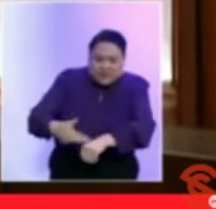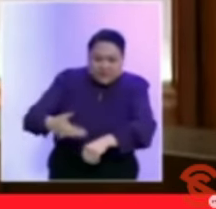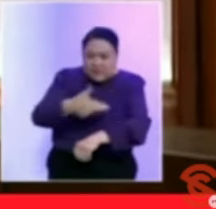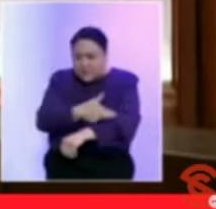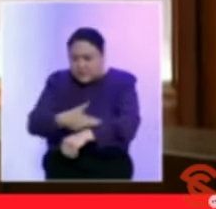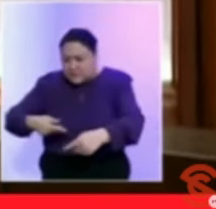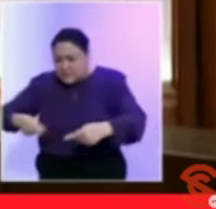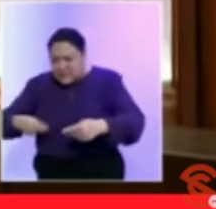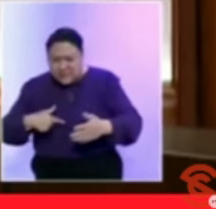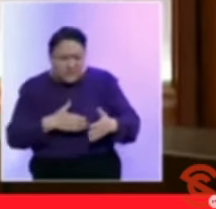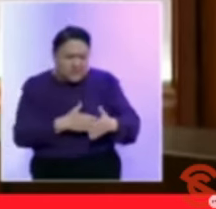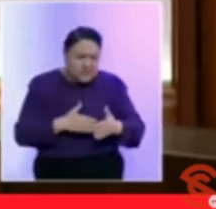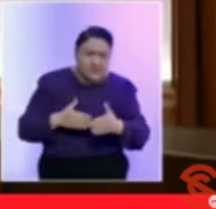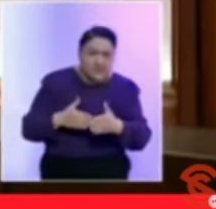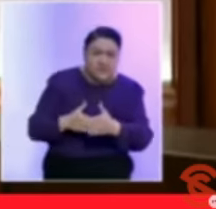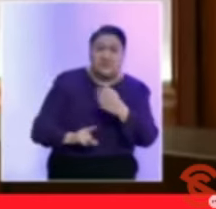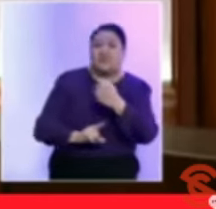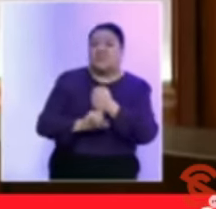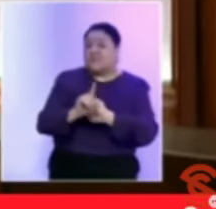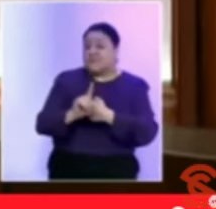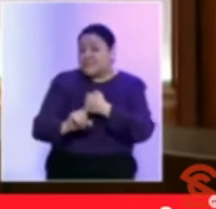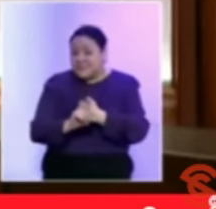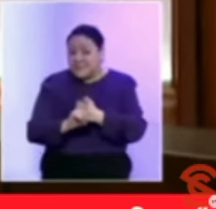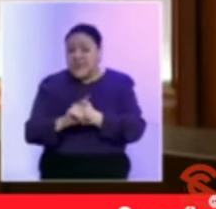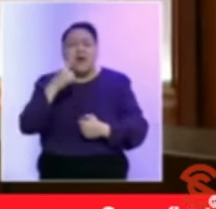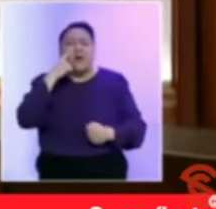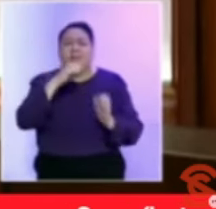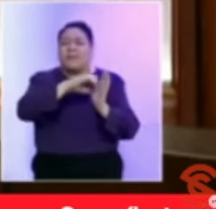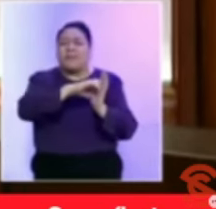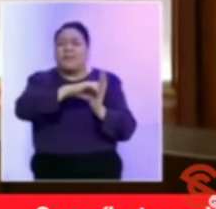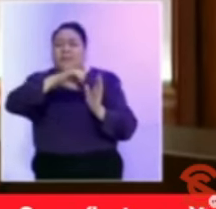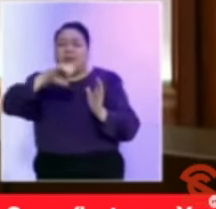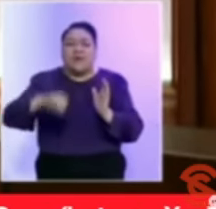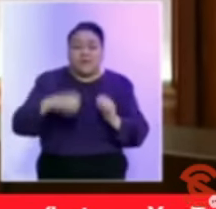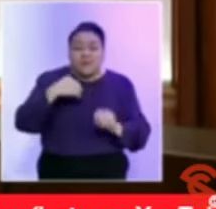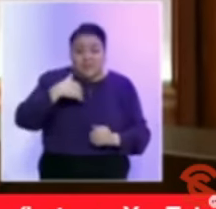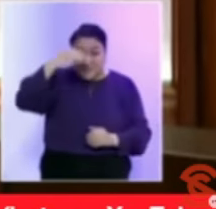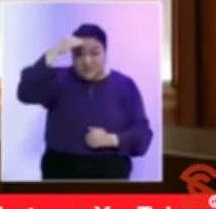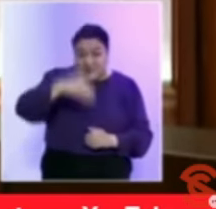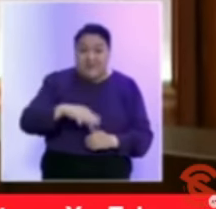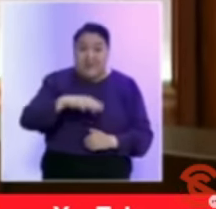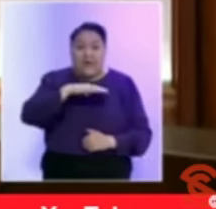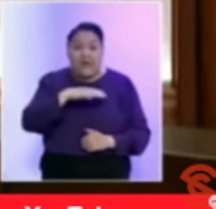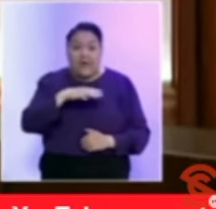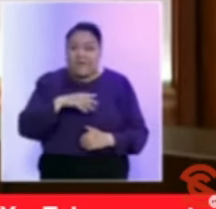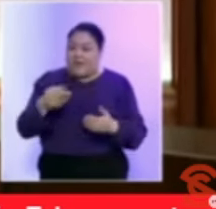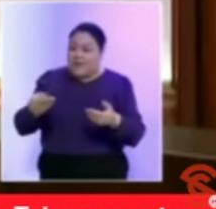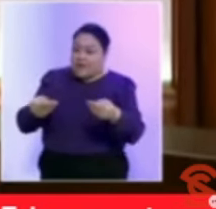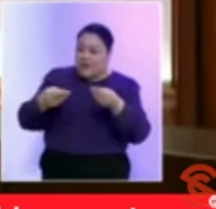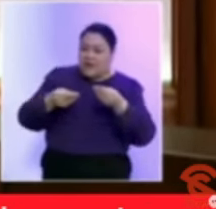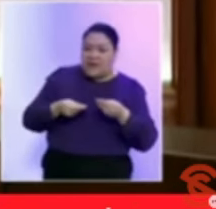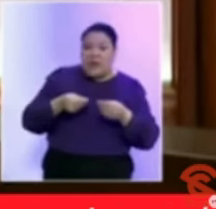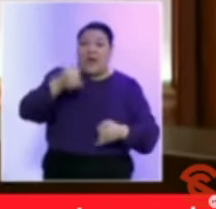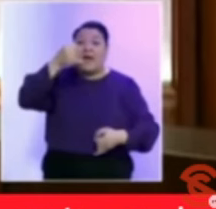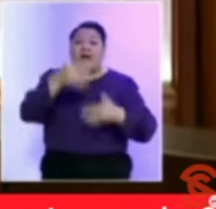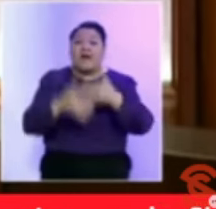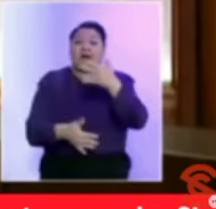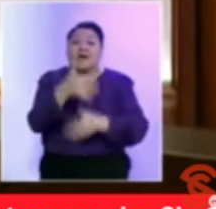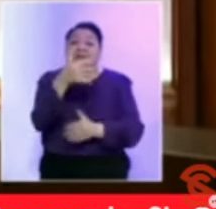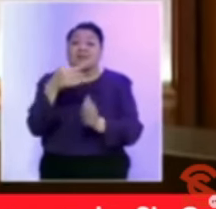y particularidades como son la recepción y resolución de 15